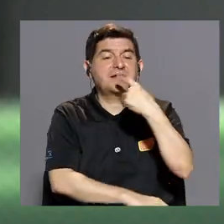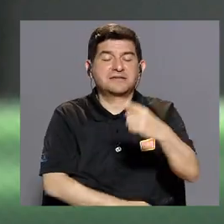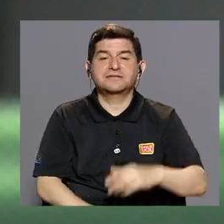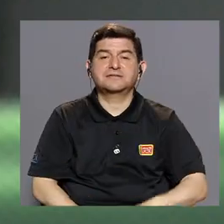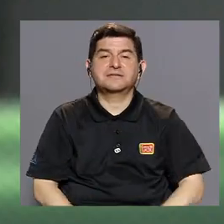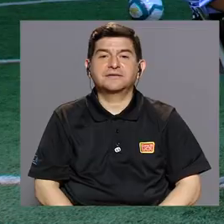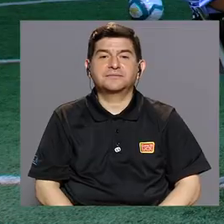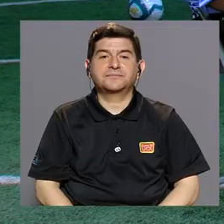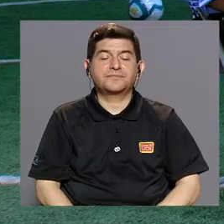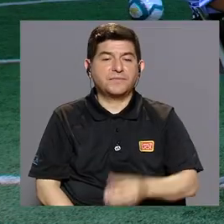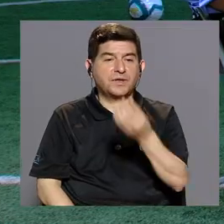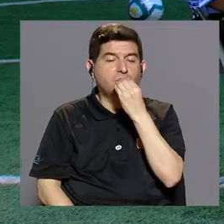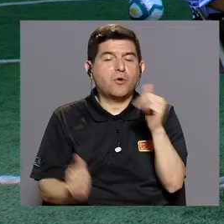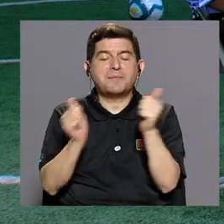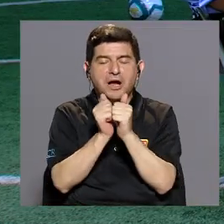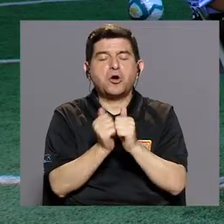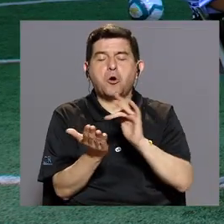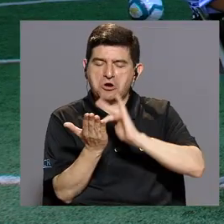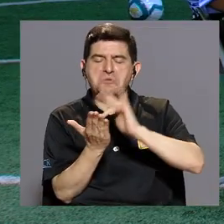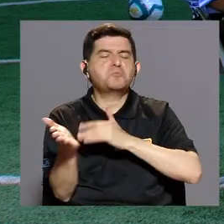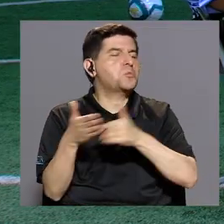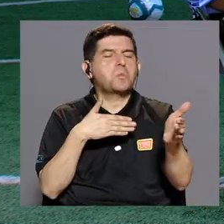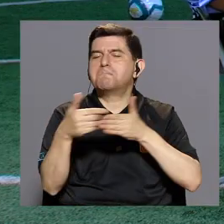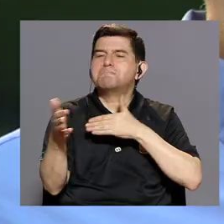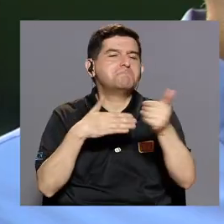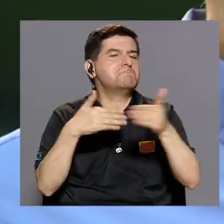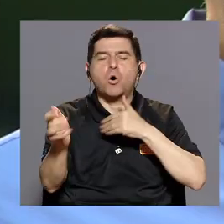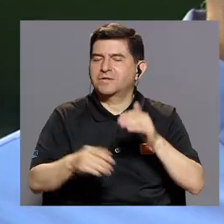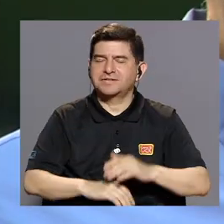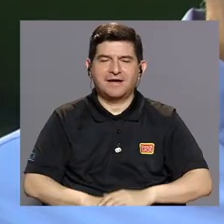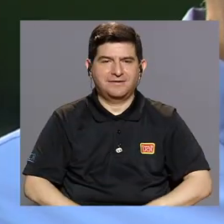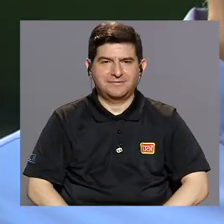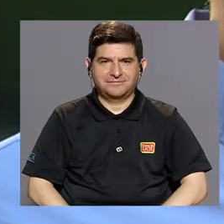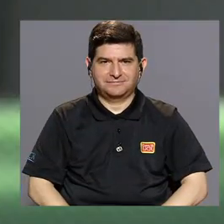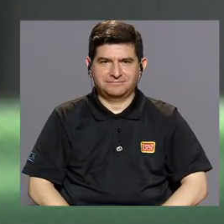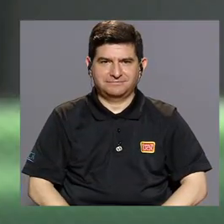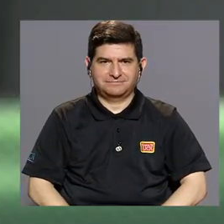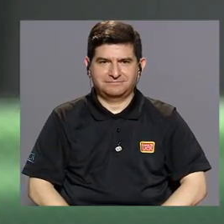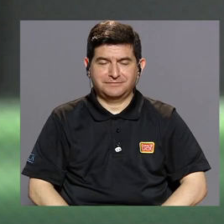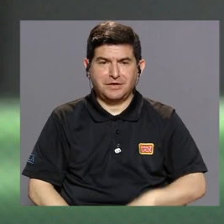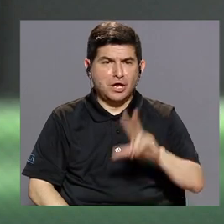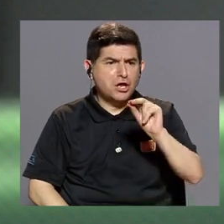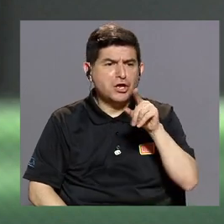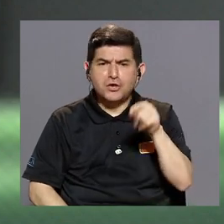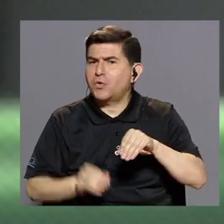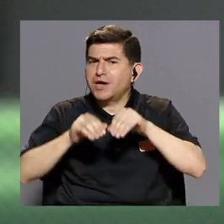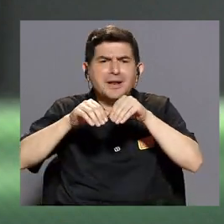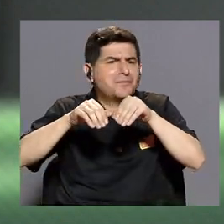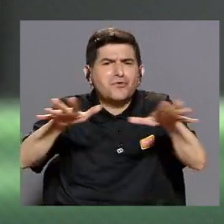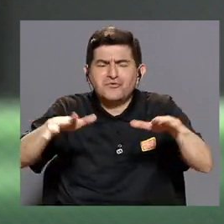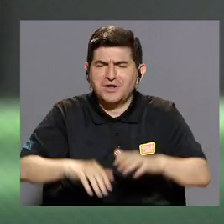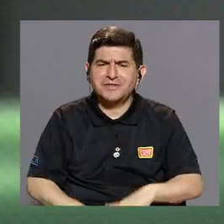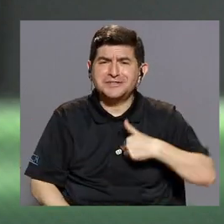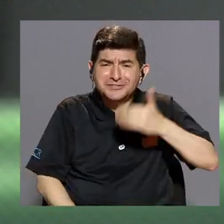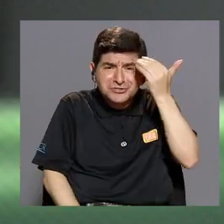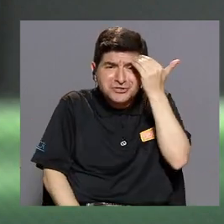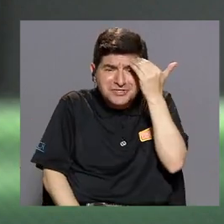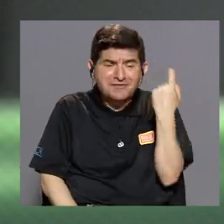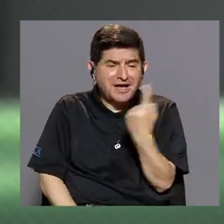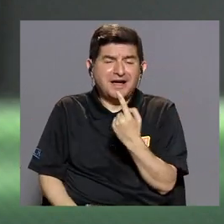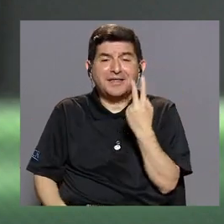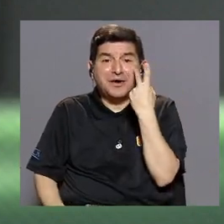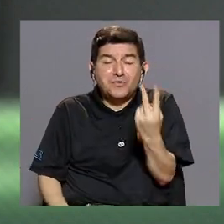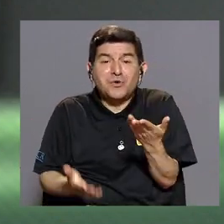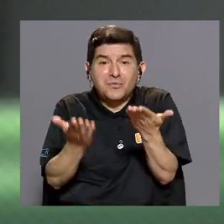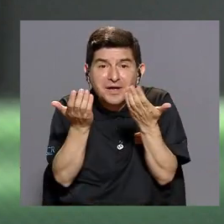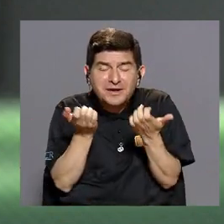dije, coman con los teléfonos, no importa, no importa. Y no era ni siquiera las redes, era, yo sabía que cada una